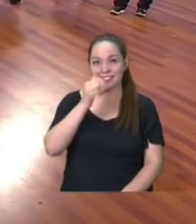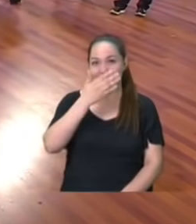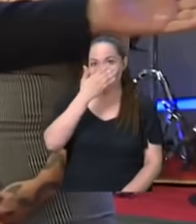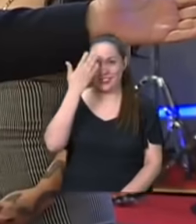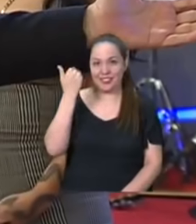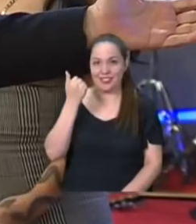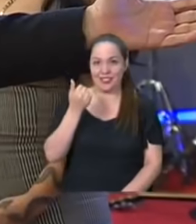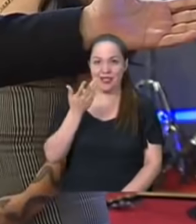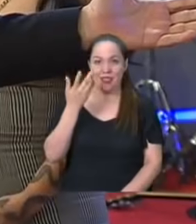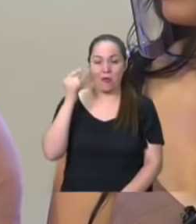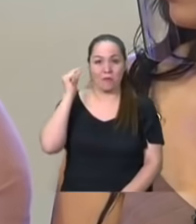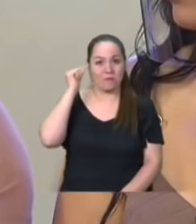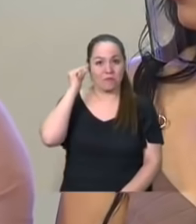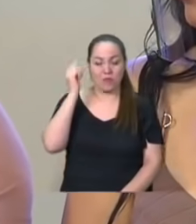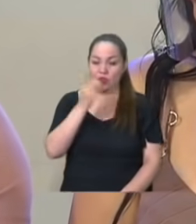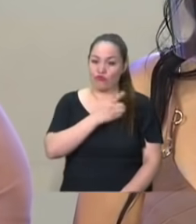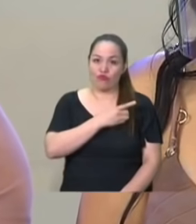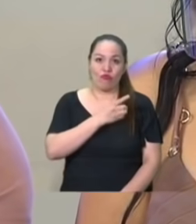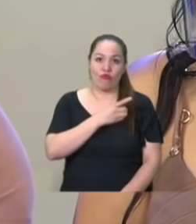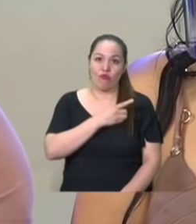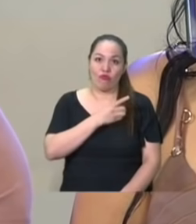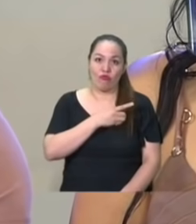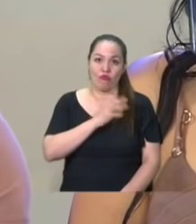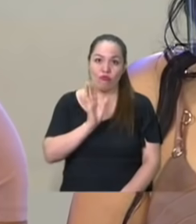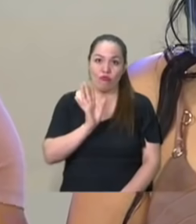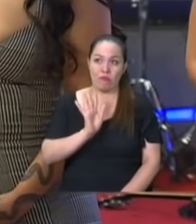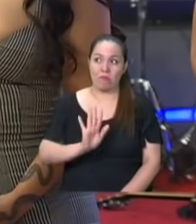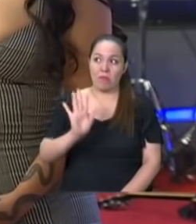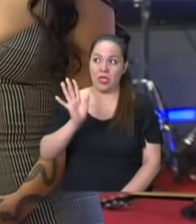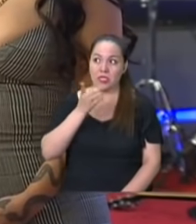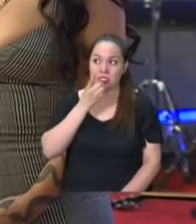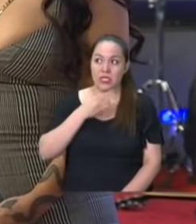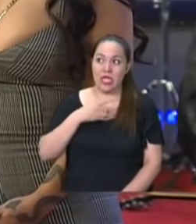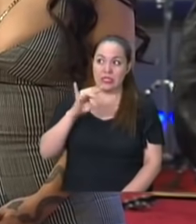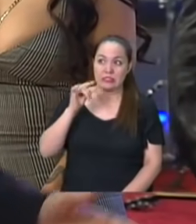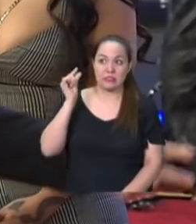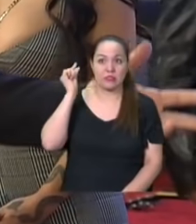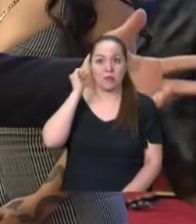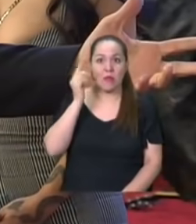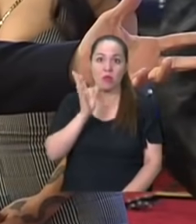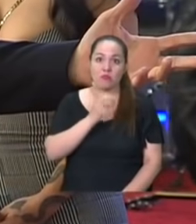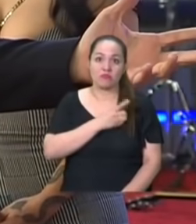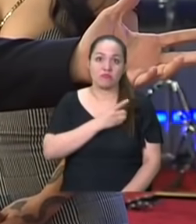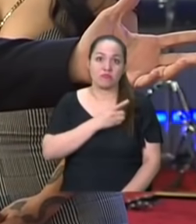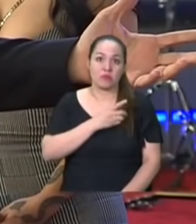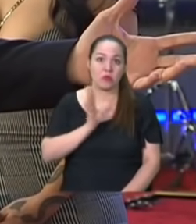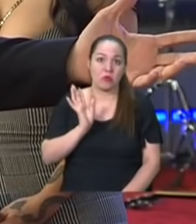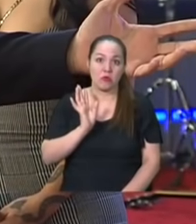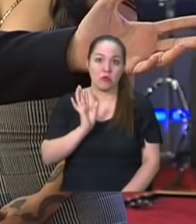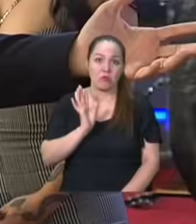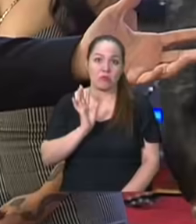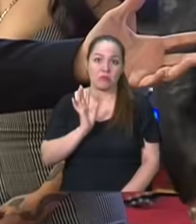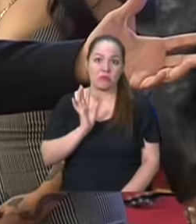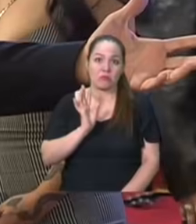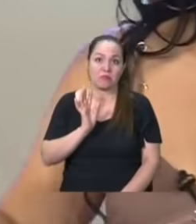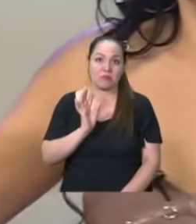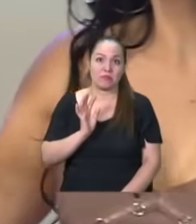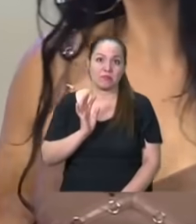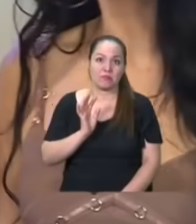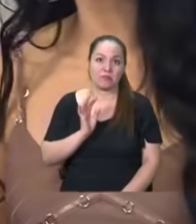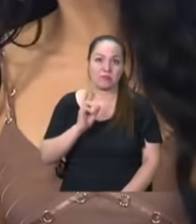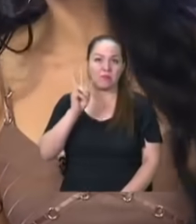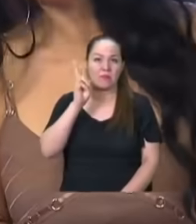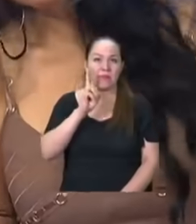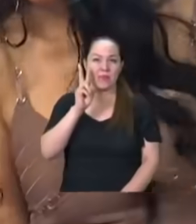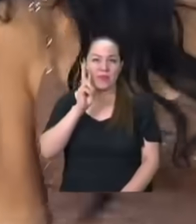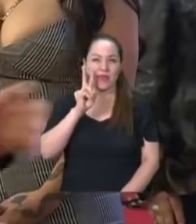chicharo? Ah, no, para nada, señor Chavana. Pues parece que sí lo ocupaba. Pues. Porque dijo, No dijo la verbena popular, ¿verdad? Una reta, que lo haga